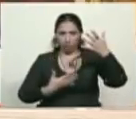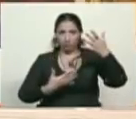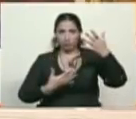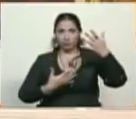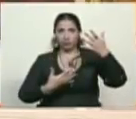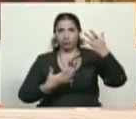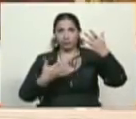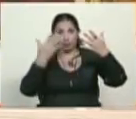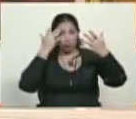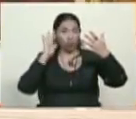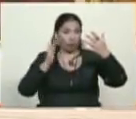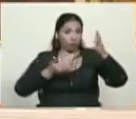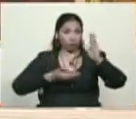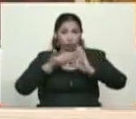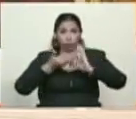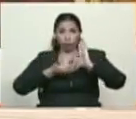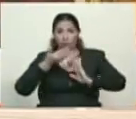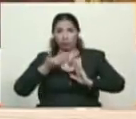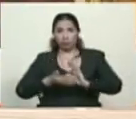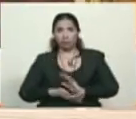Y yo creo que es importante para